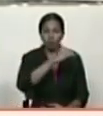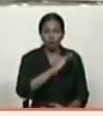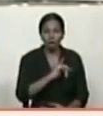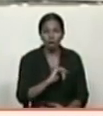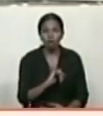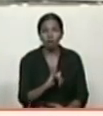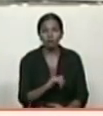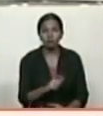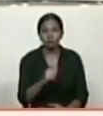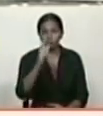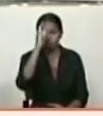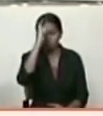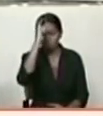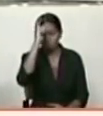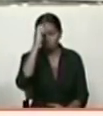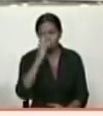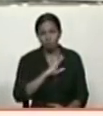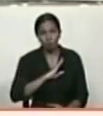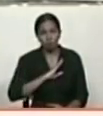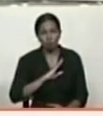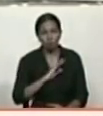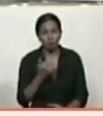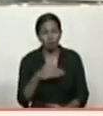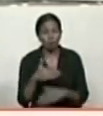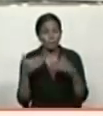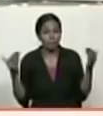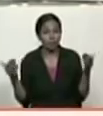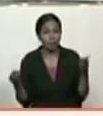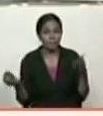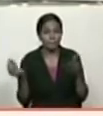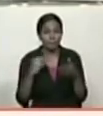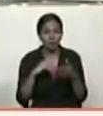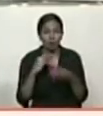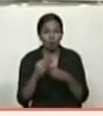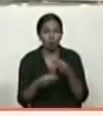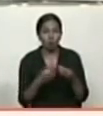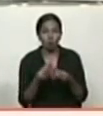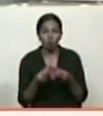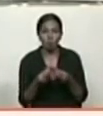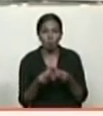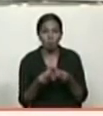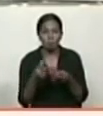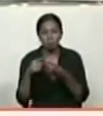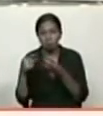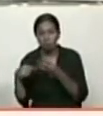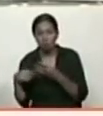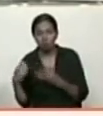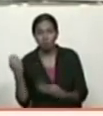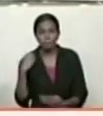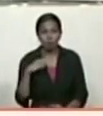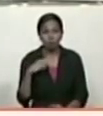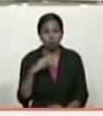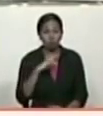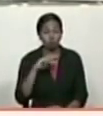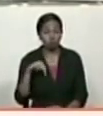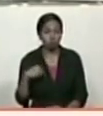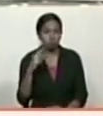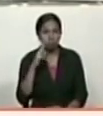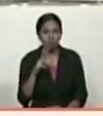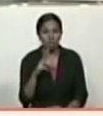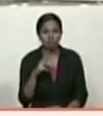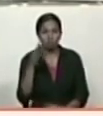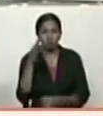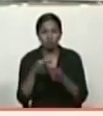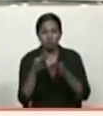turca, Turkish Airlines, que se va a ampliar tanto para pasajeros como para carga. Esperamos que a partir del mes de septiembre se pueda